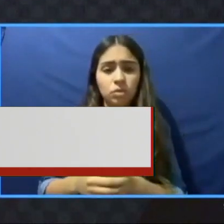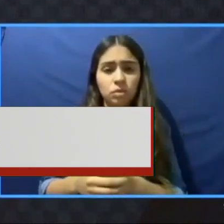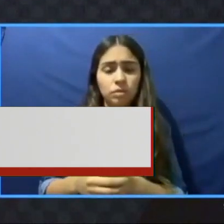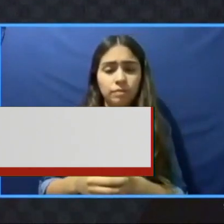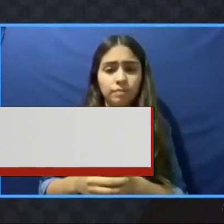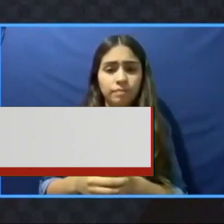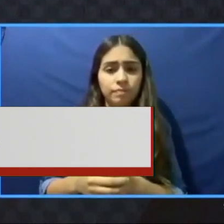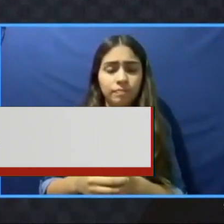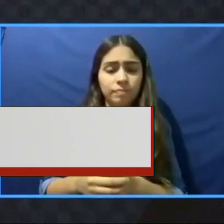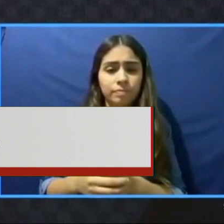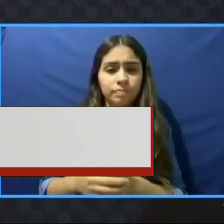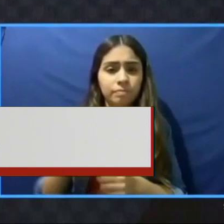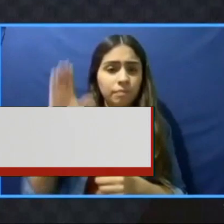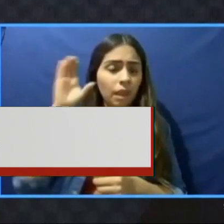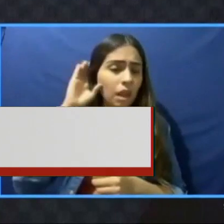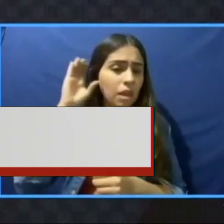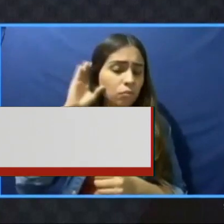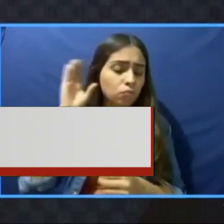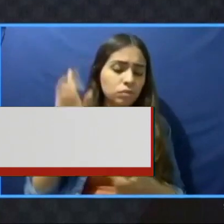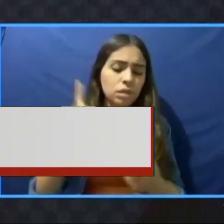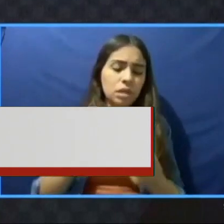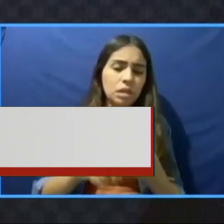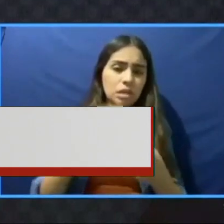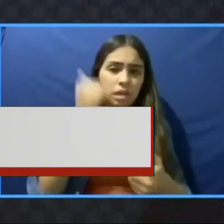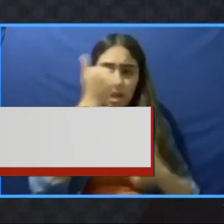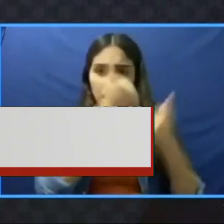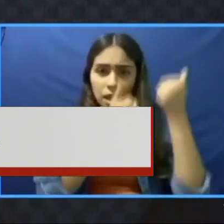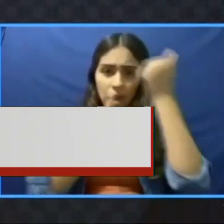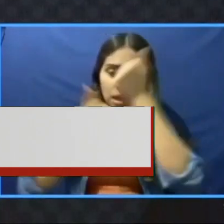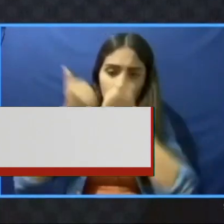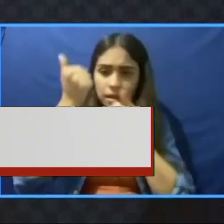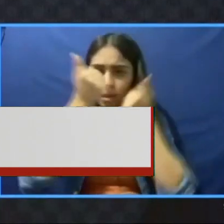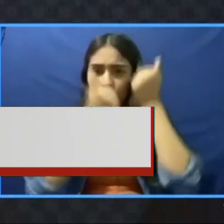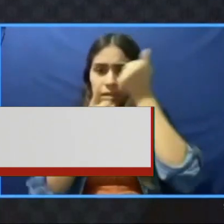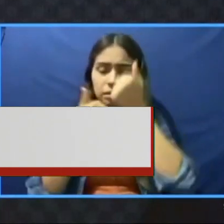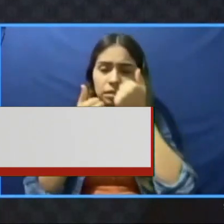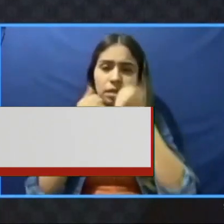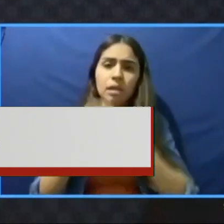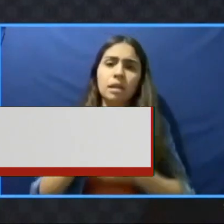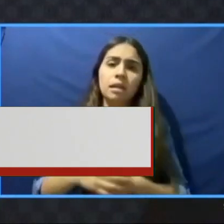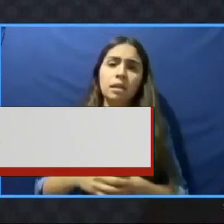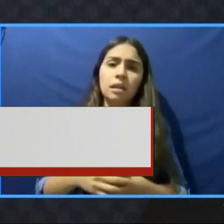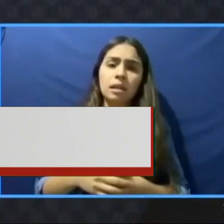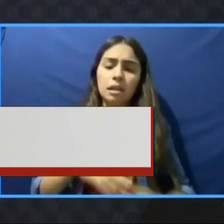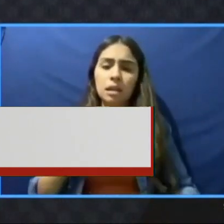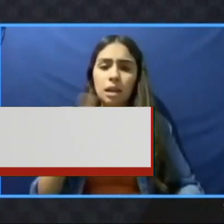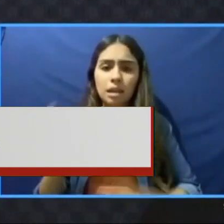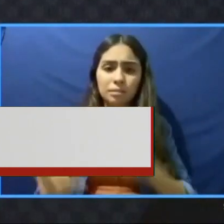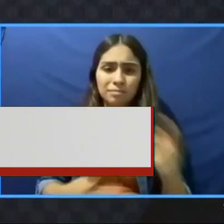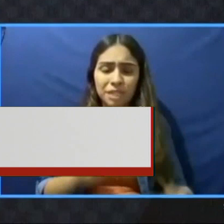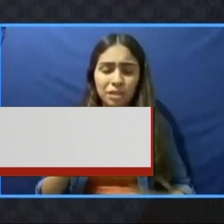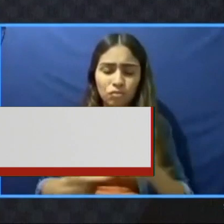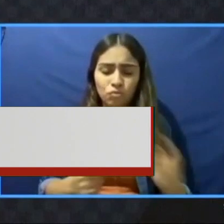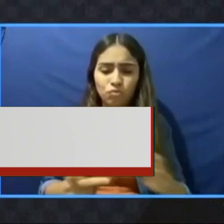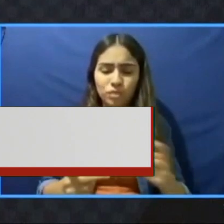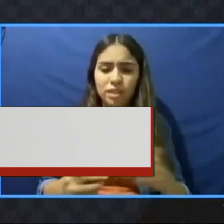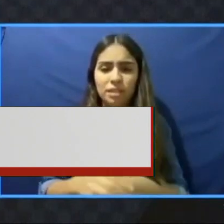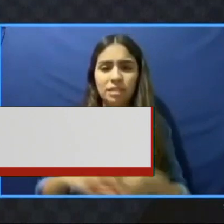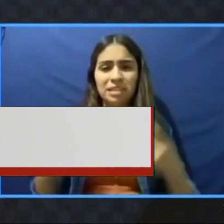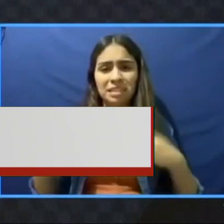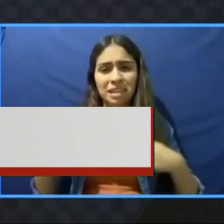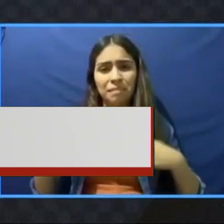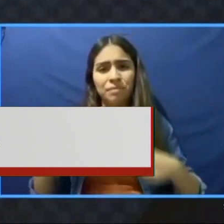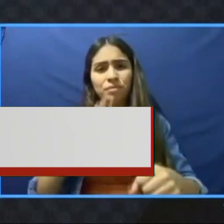analizar las preguntas y la posición de la defensa del hoy presunto responsable que de la